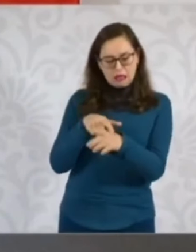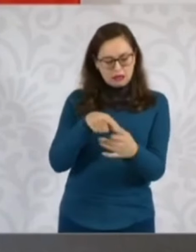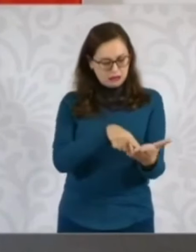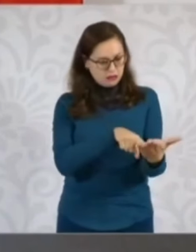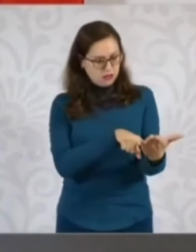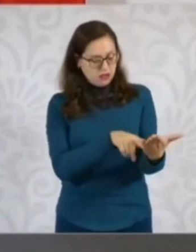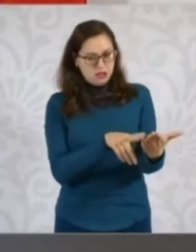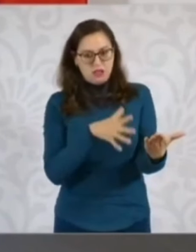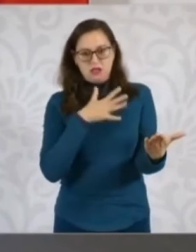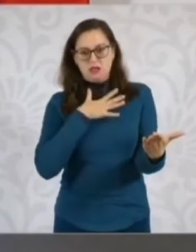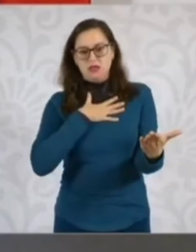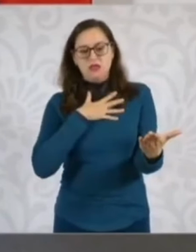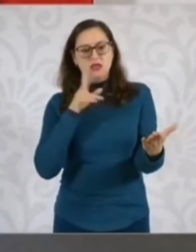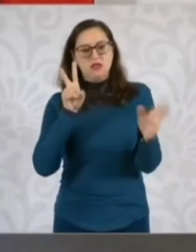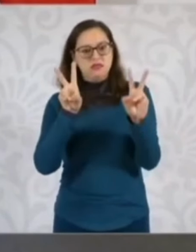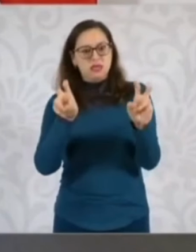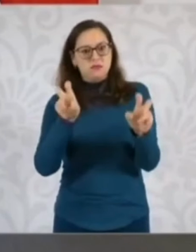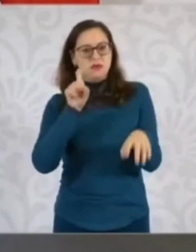mujer.